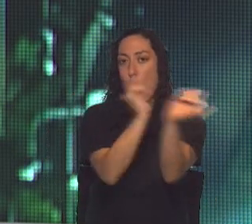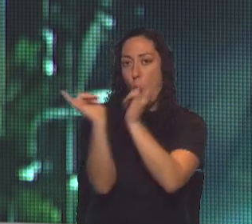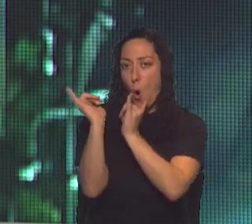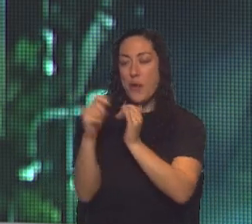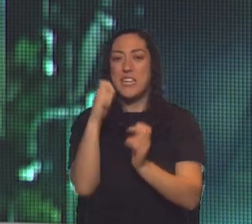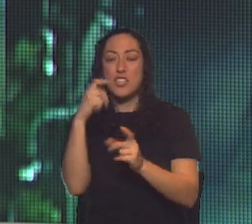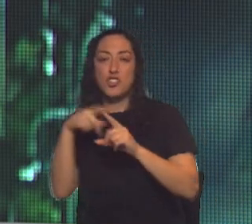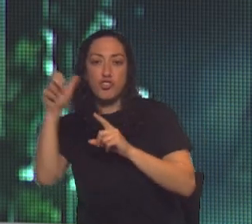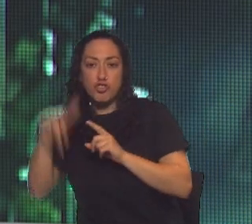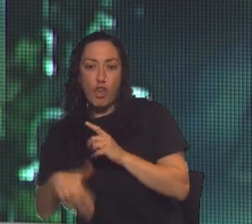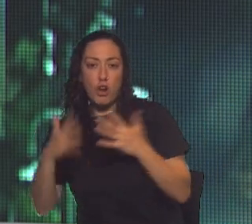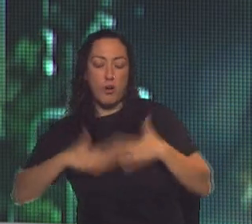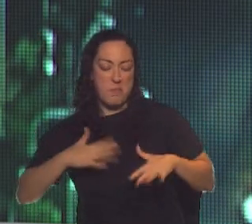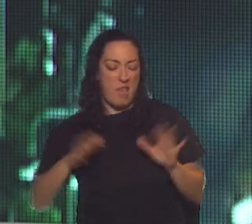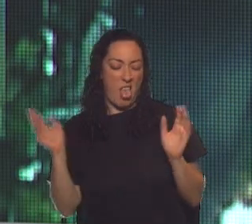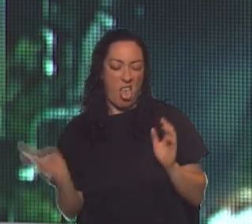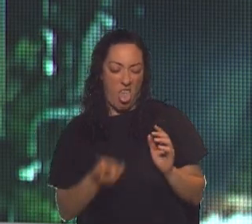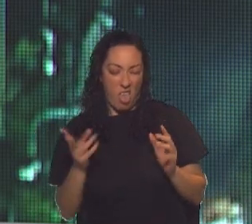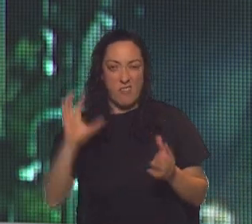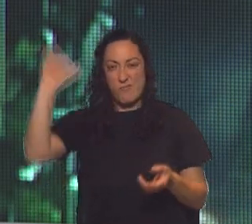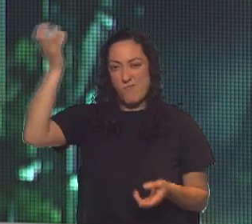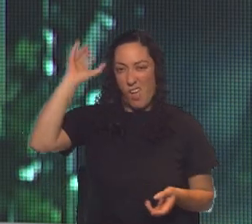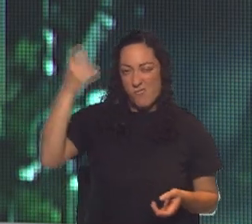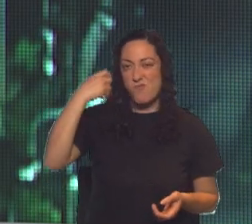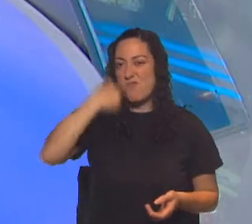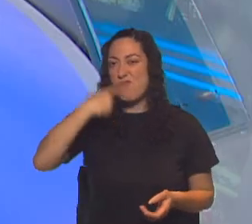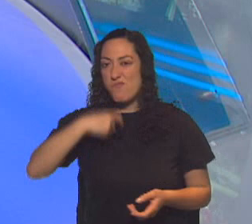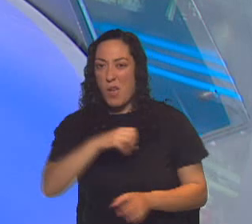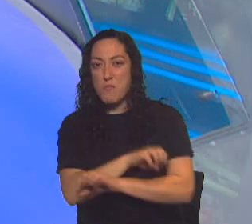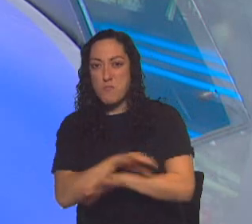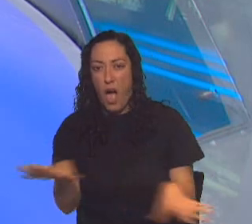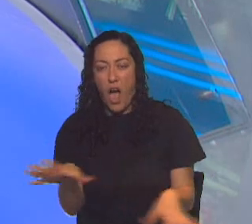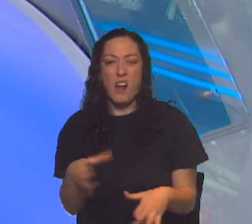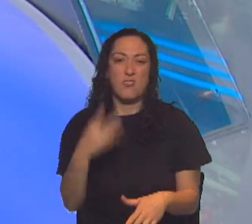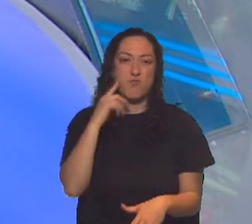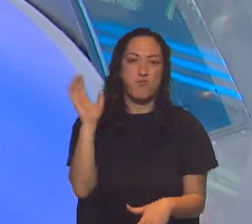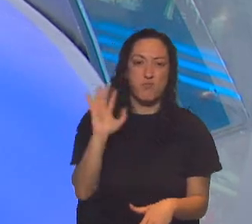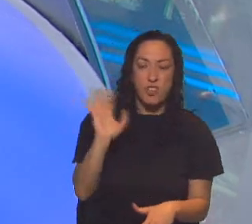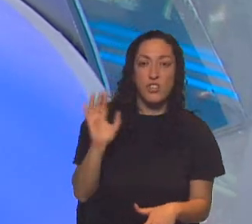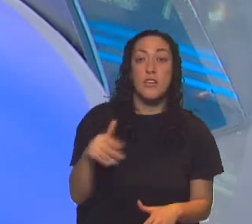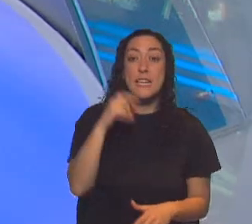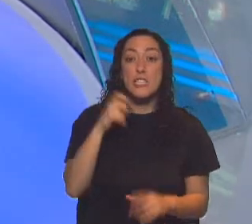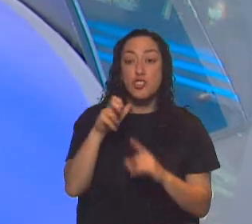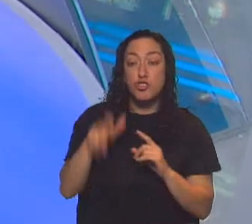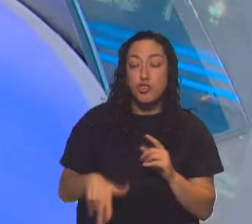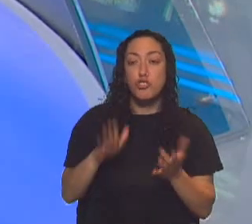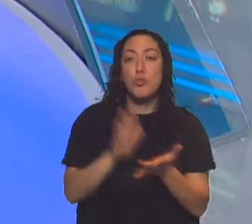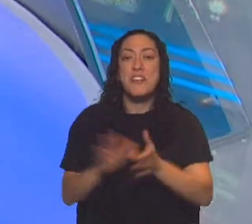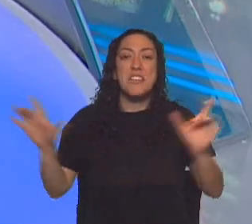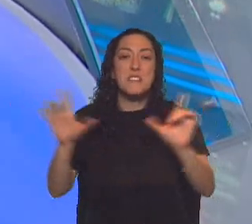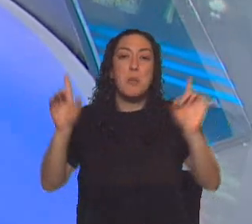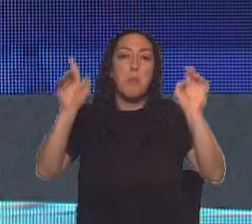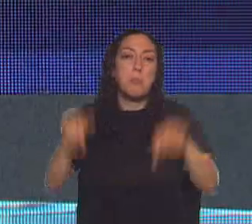Nixon todo lo contrario fue mal vestido estaban malhumorado mal afeitado por supuesto desconociendo Nixon Cómo funciona la televisión